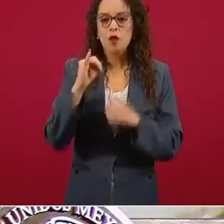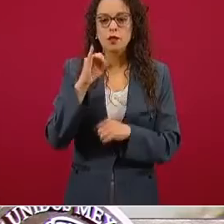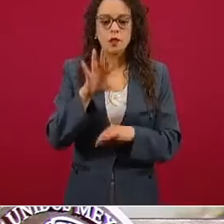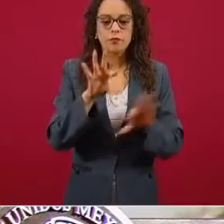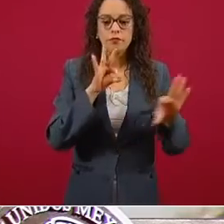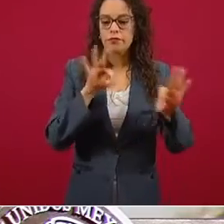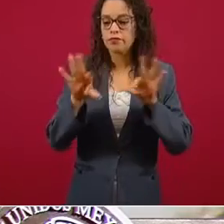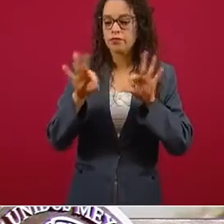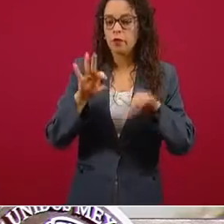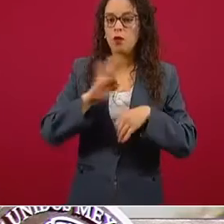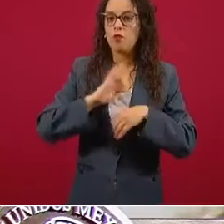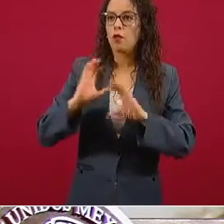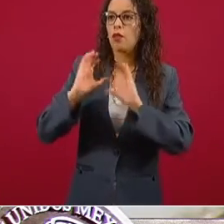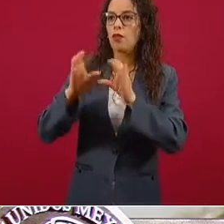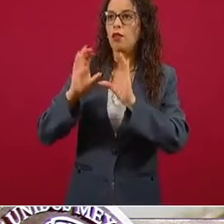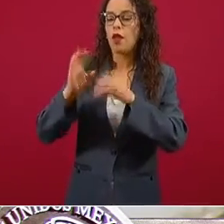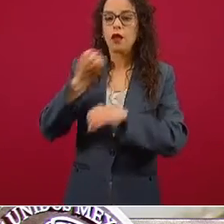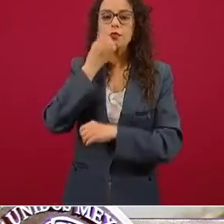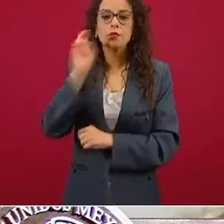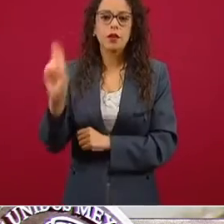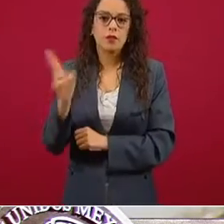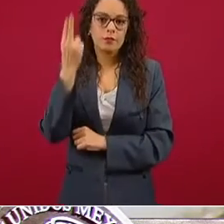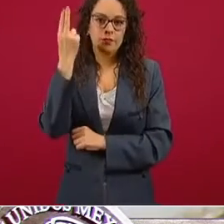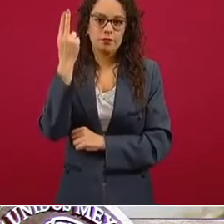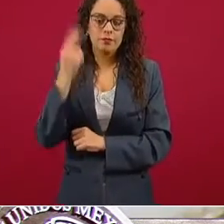podían ser aceptados.